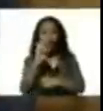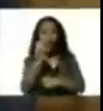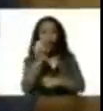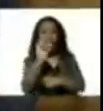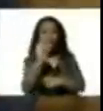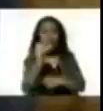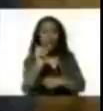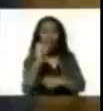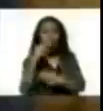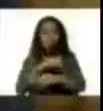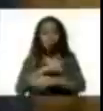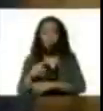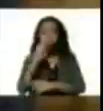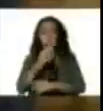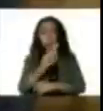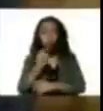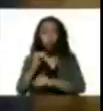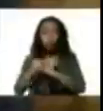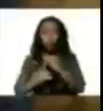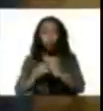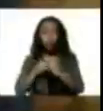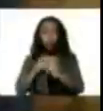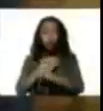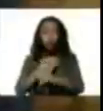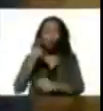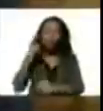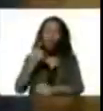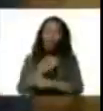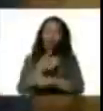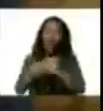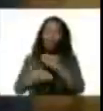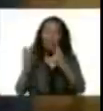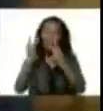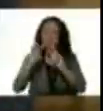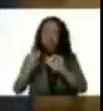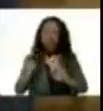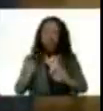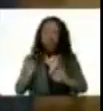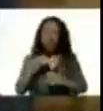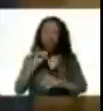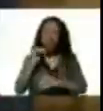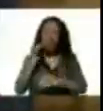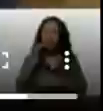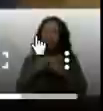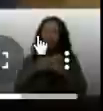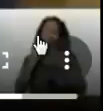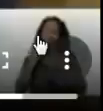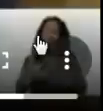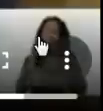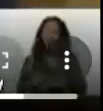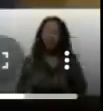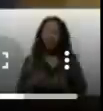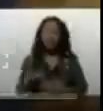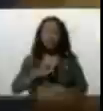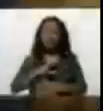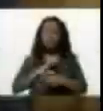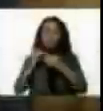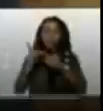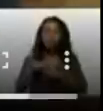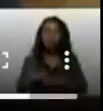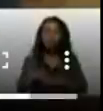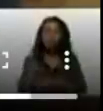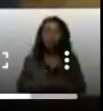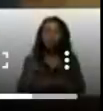cumplimiento de los compromisos internacionales, deben hacer la investigación, informar oficialmente y tomar las